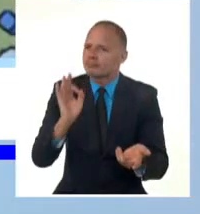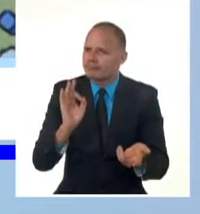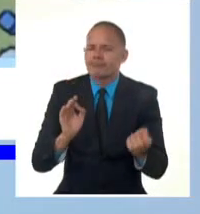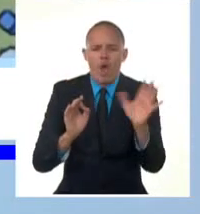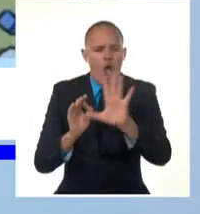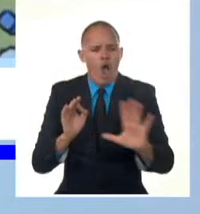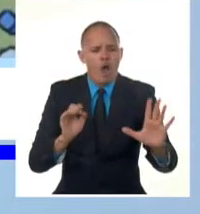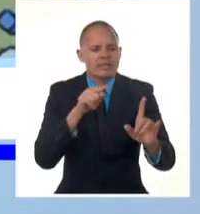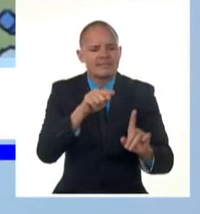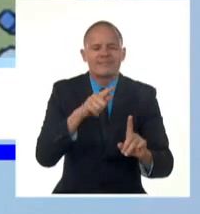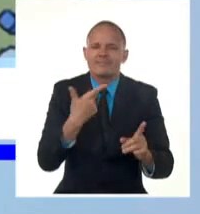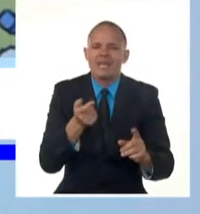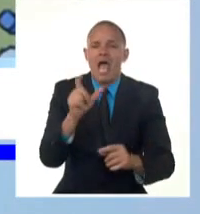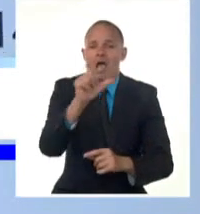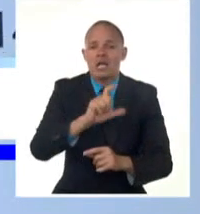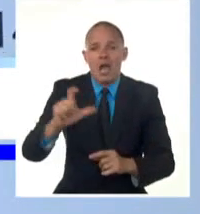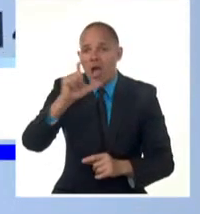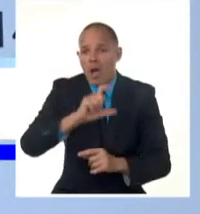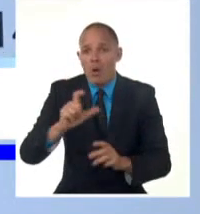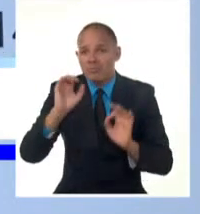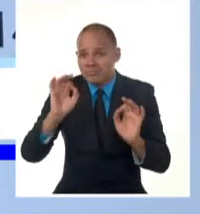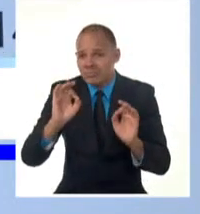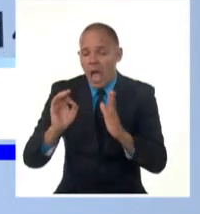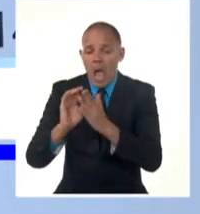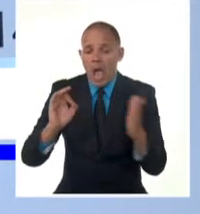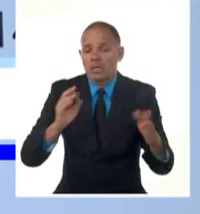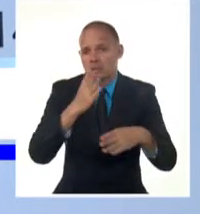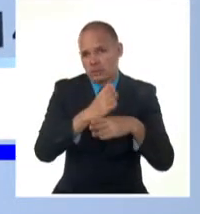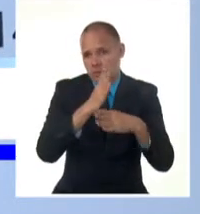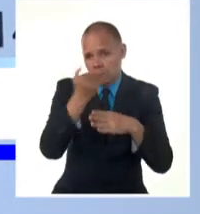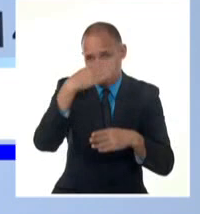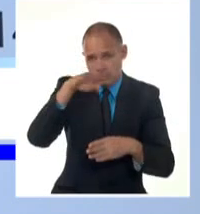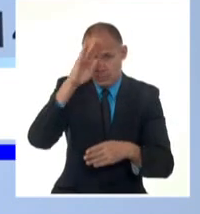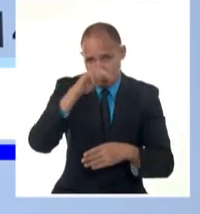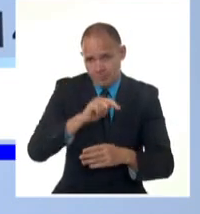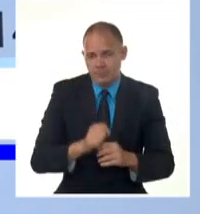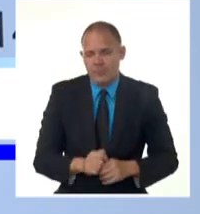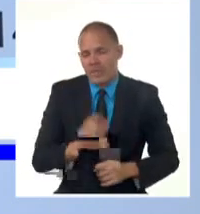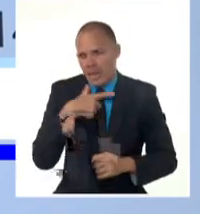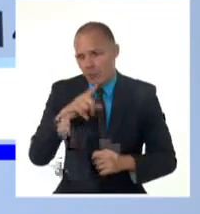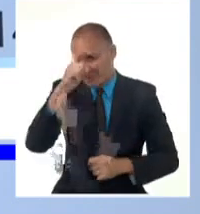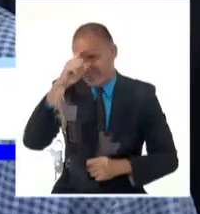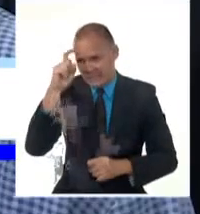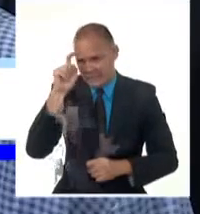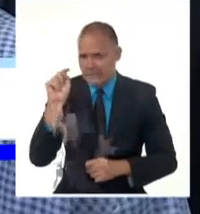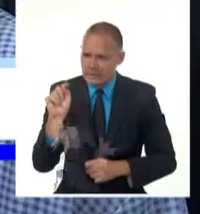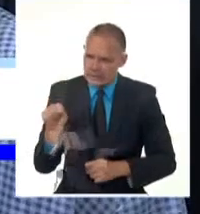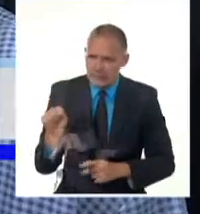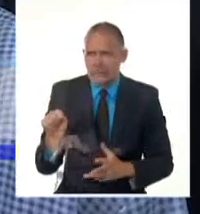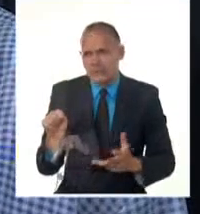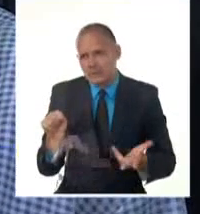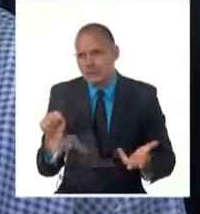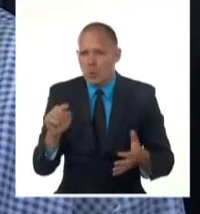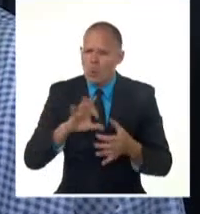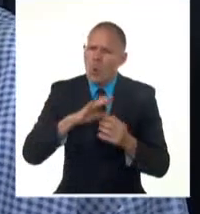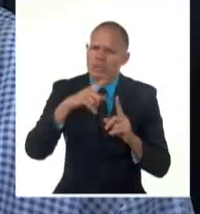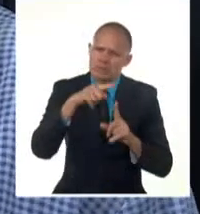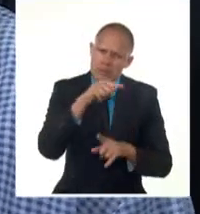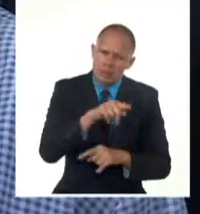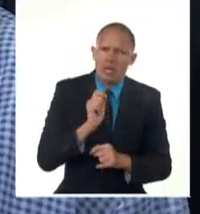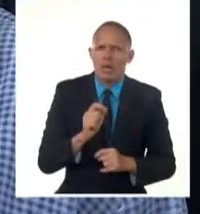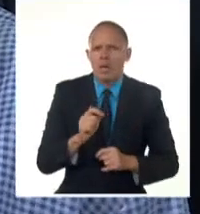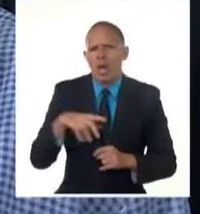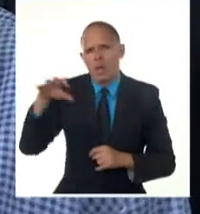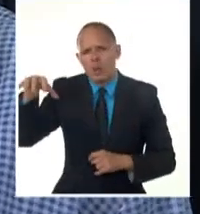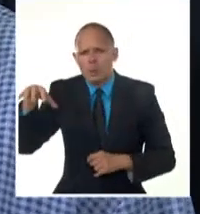desde Camagüey hasta Santiago de Cuba. Si bien en Santi Espíritus, por ejemplo, en Guantánamo, la precipitación ha